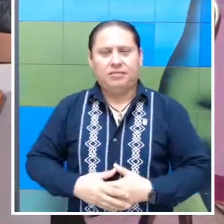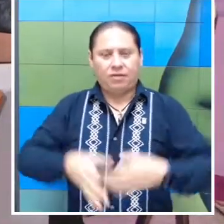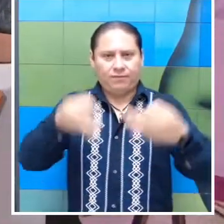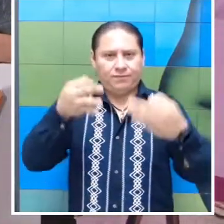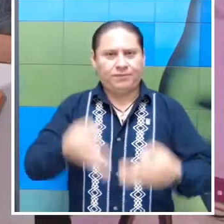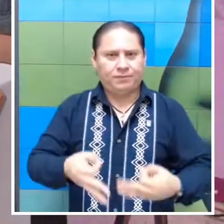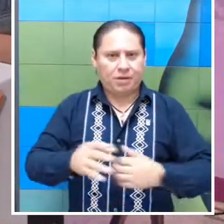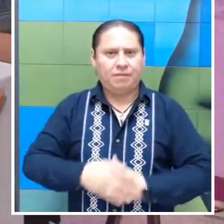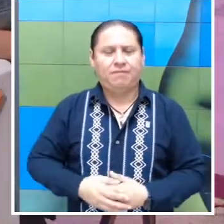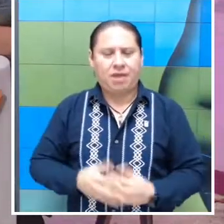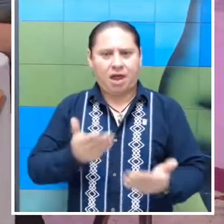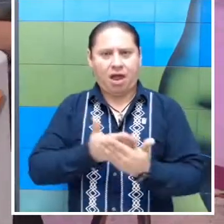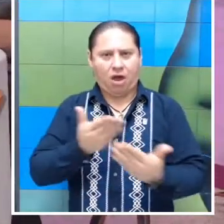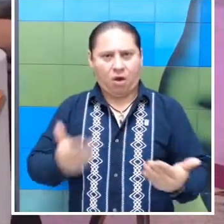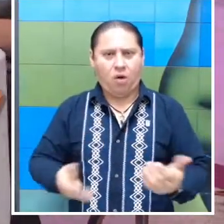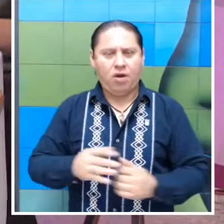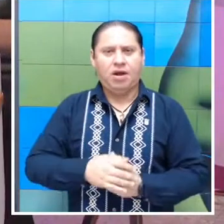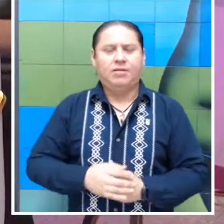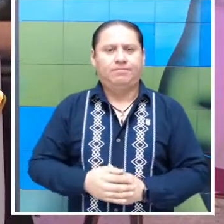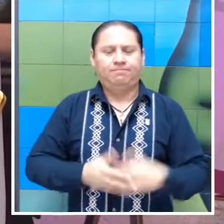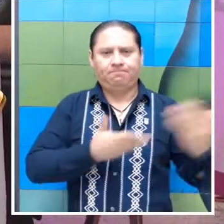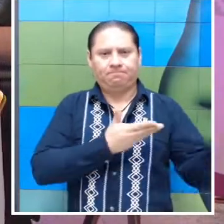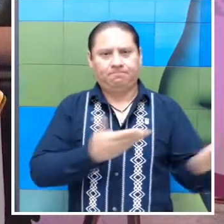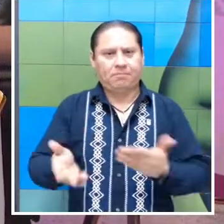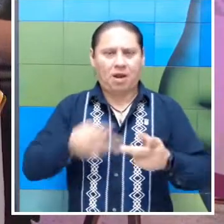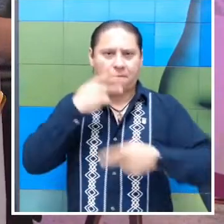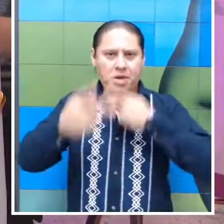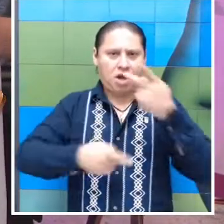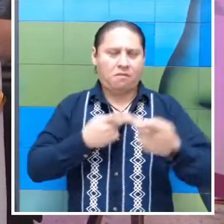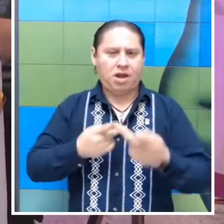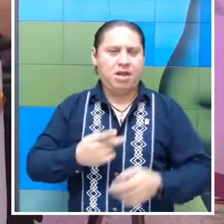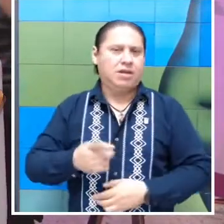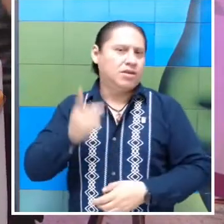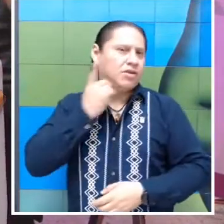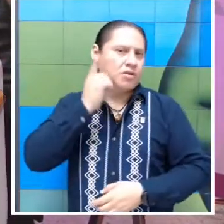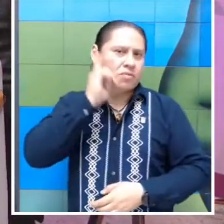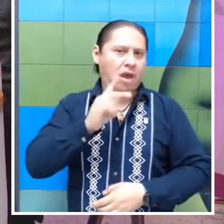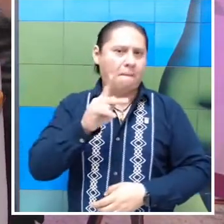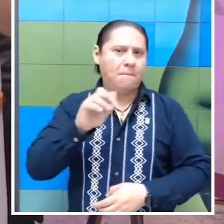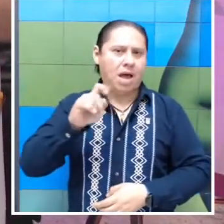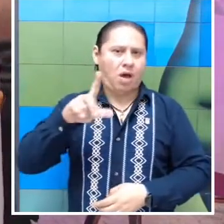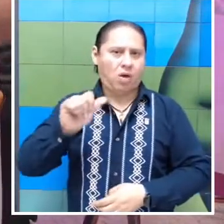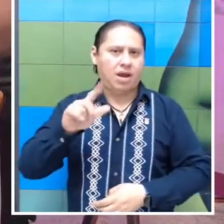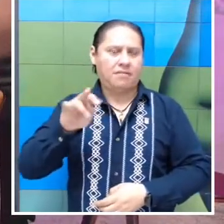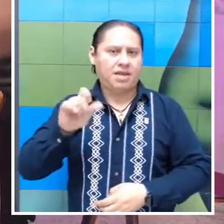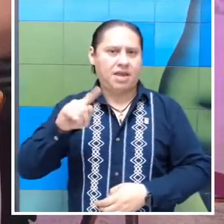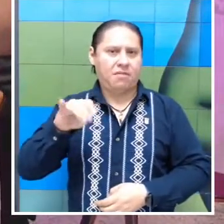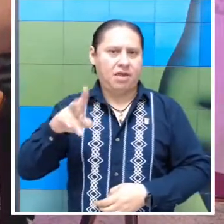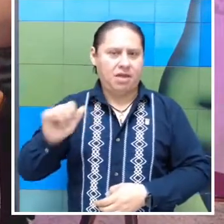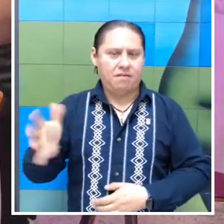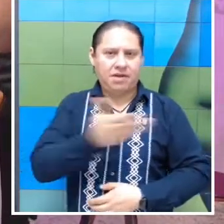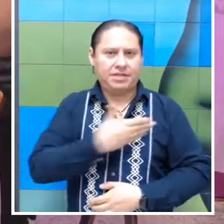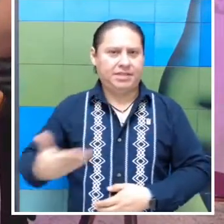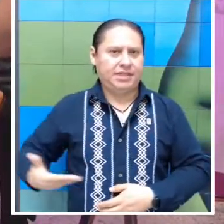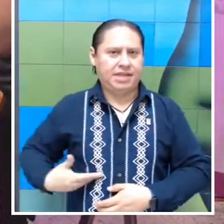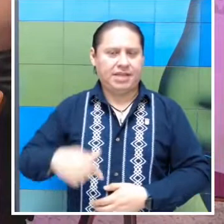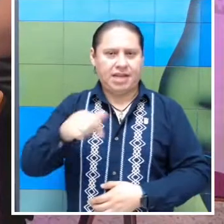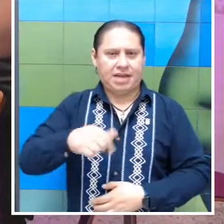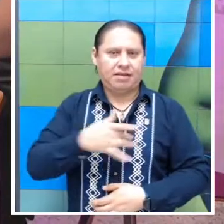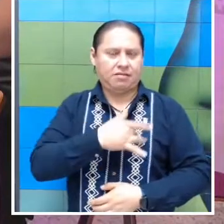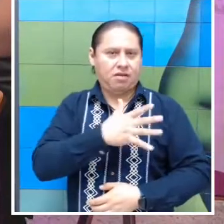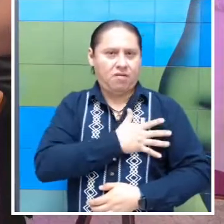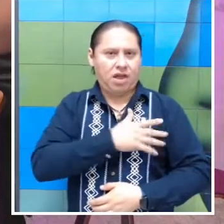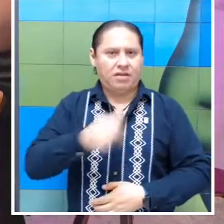oficial. Tenemos a continuación palabras de bienvenida a cargo de la diputada Paola Villamonte Pérez, presidenta del Voluntariado Legislando